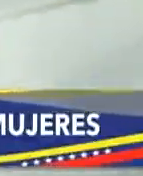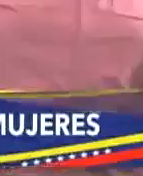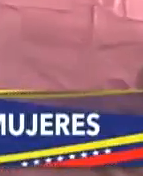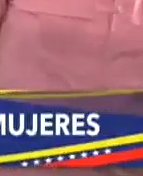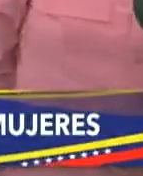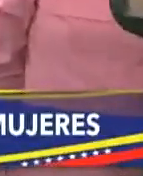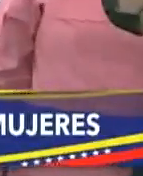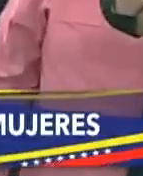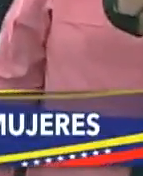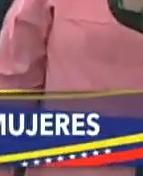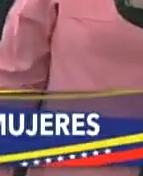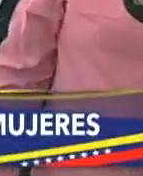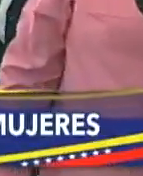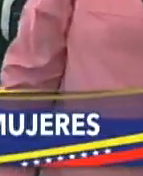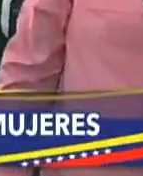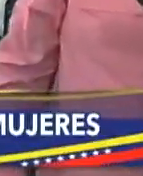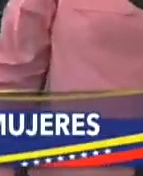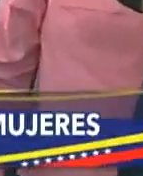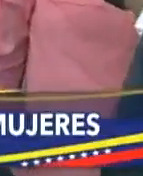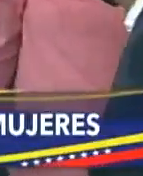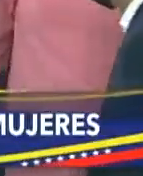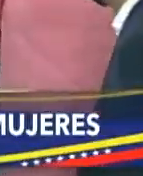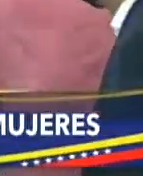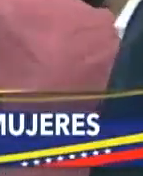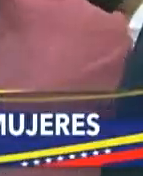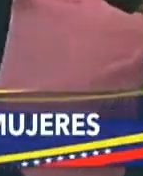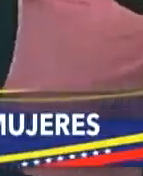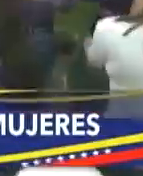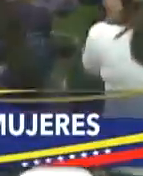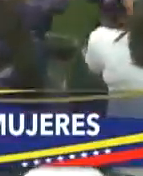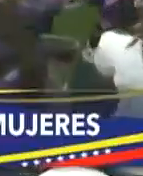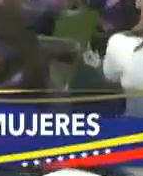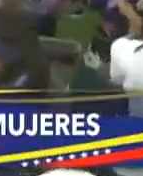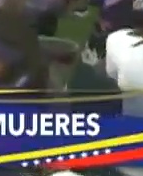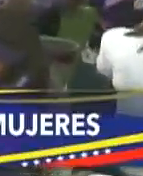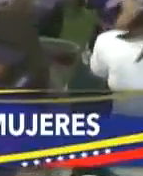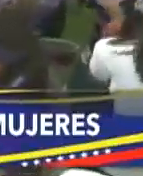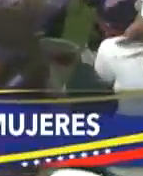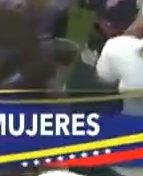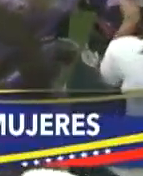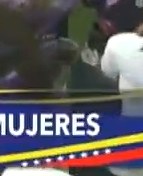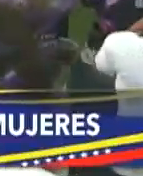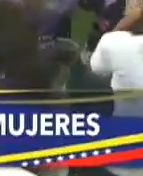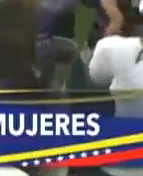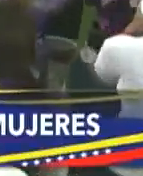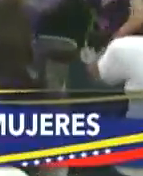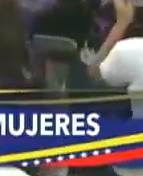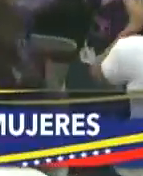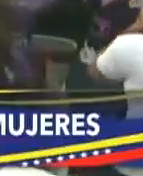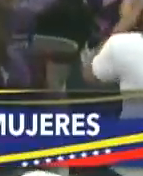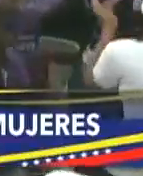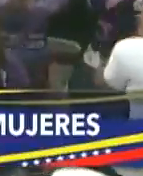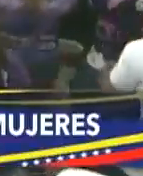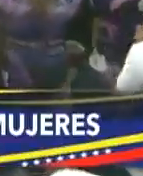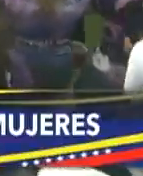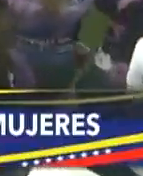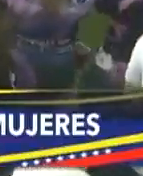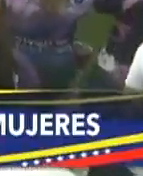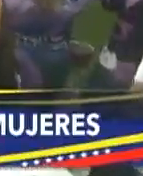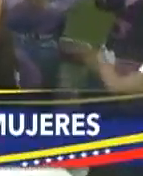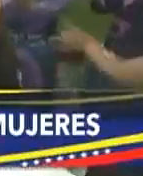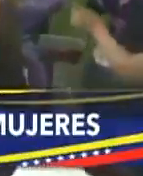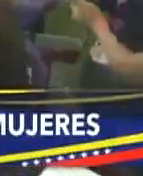mujer venezolana. Nos referimos a su protección integral, también a la atención a la familia,